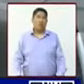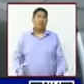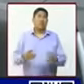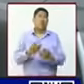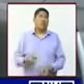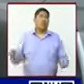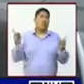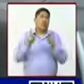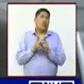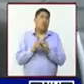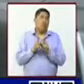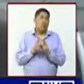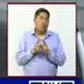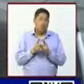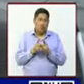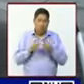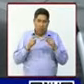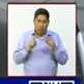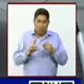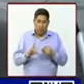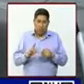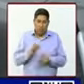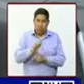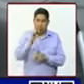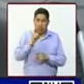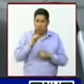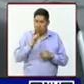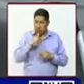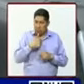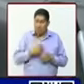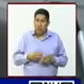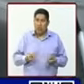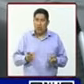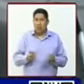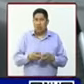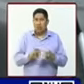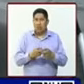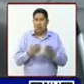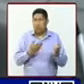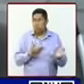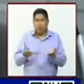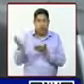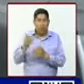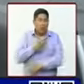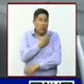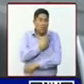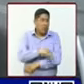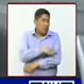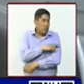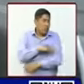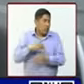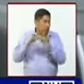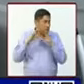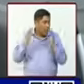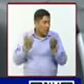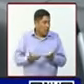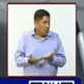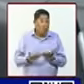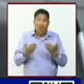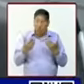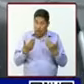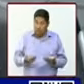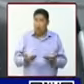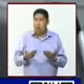Cuando son diagnosticados con cáncer, los transfieren al hospital de clínicas. También tenemos una